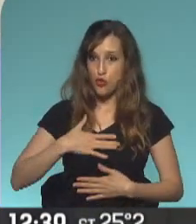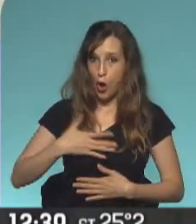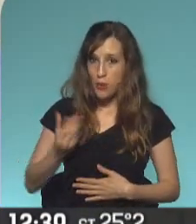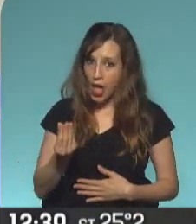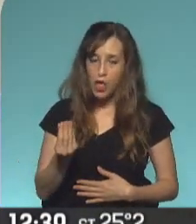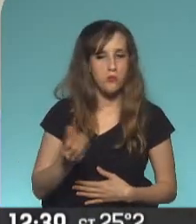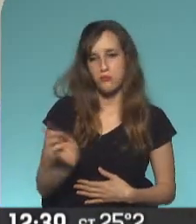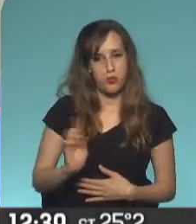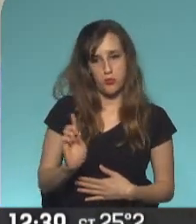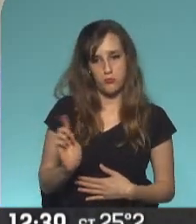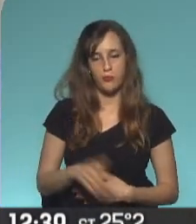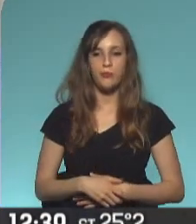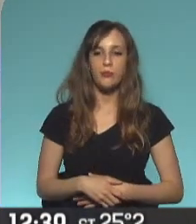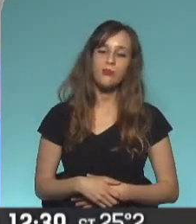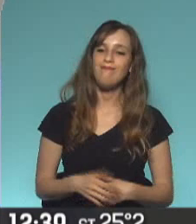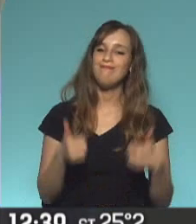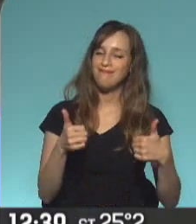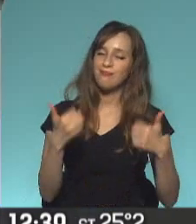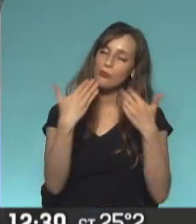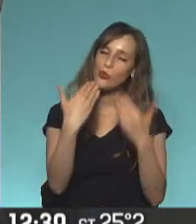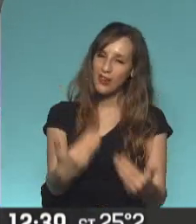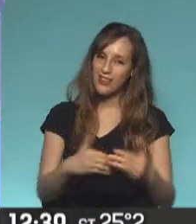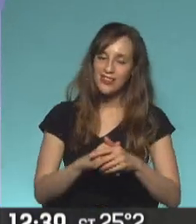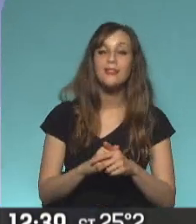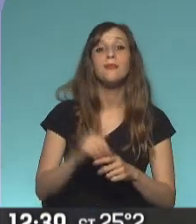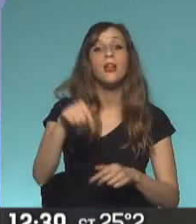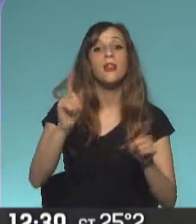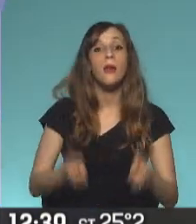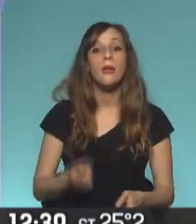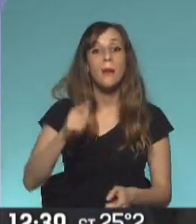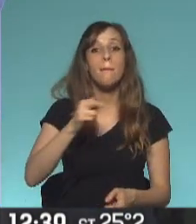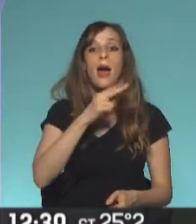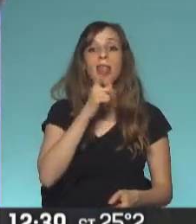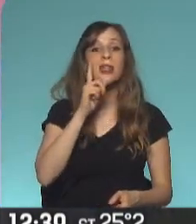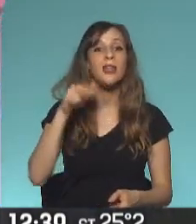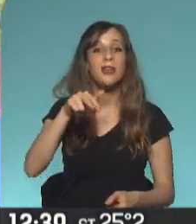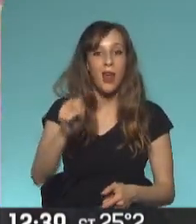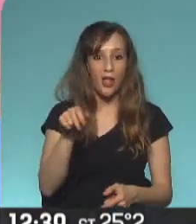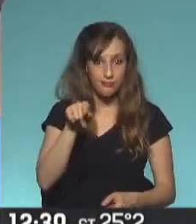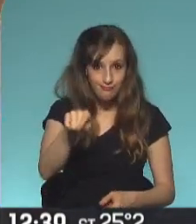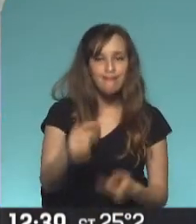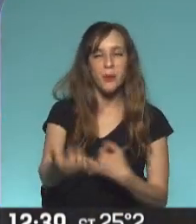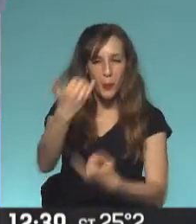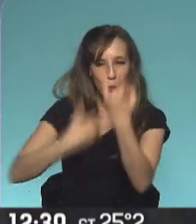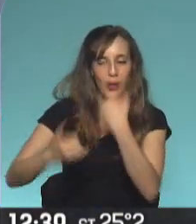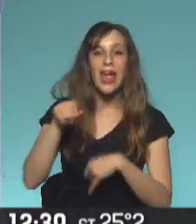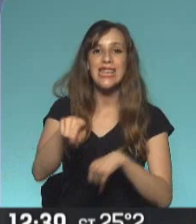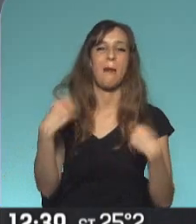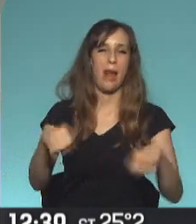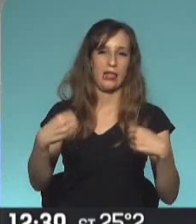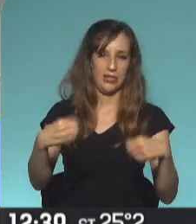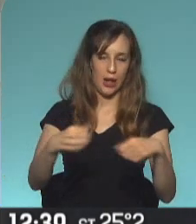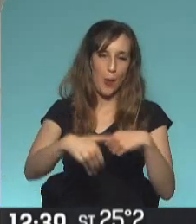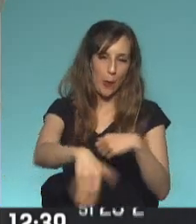no. Perfecto, bueno, muchísimas gracias. Acá estamos también con Martina. Martina nos va a contar, ella está haciendo aquí sus prácticas. Martina, vení, te voy a